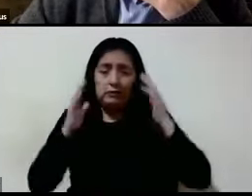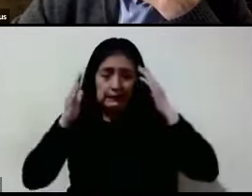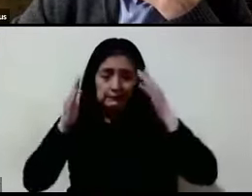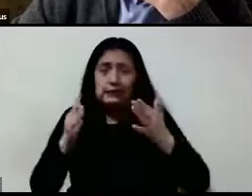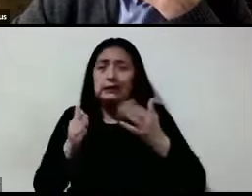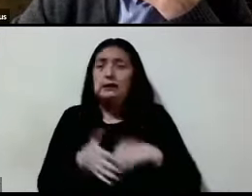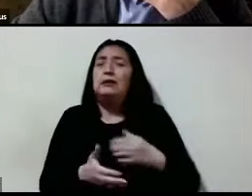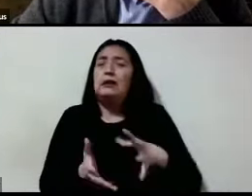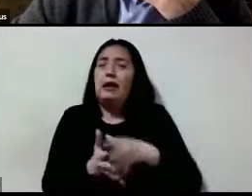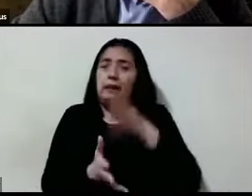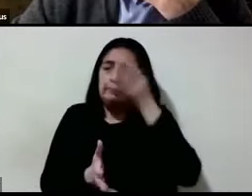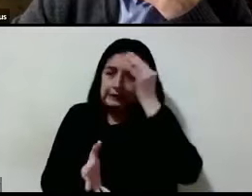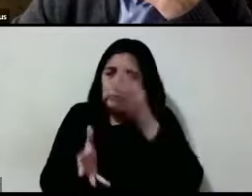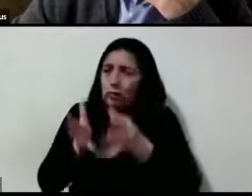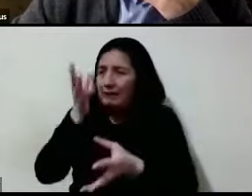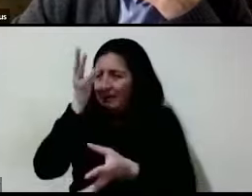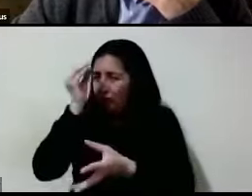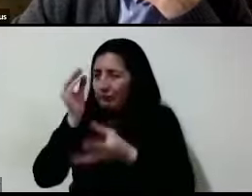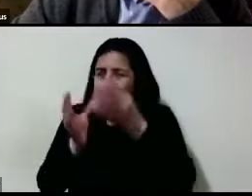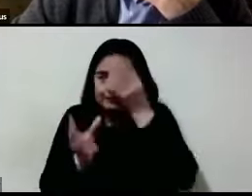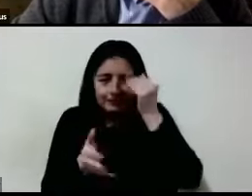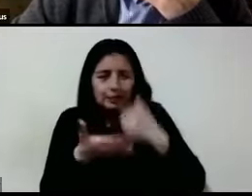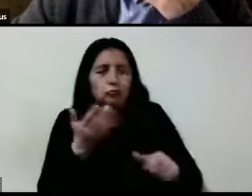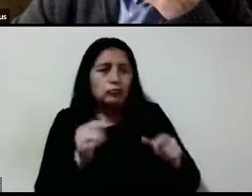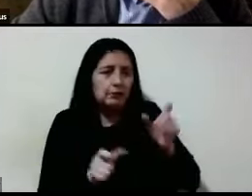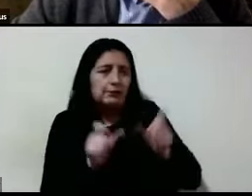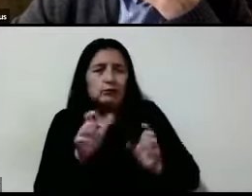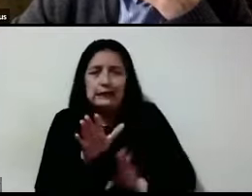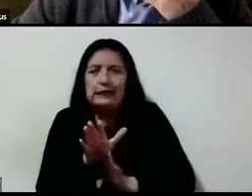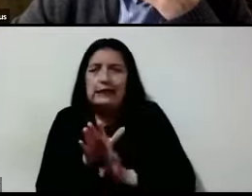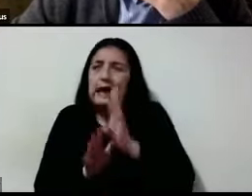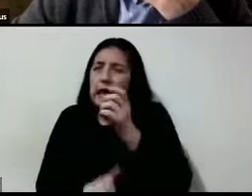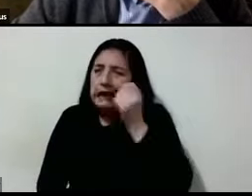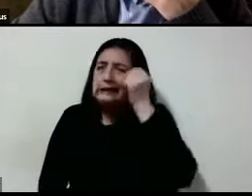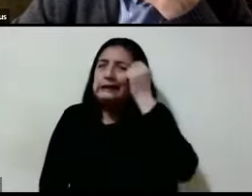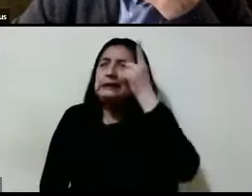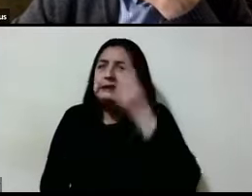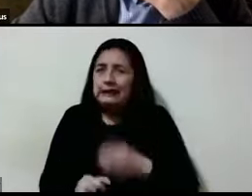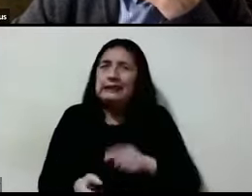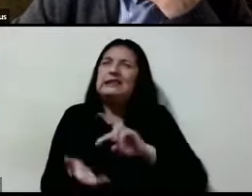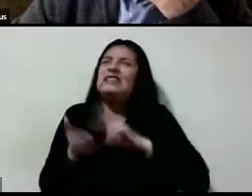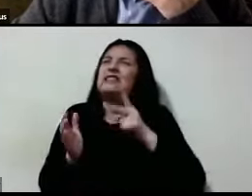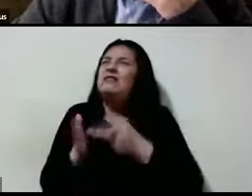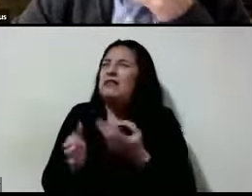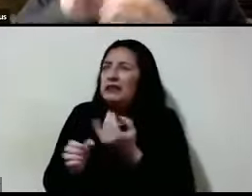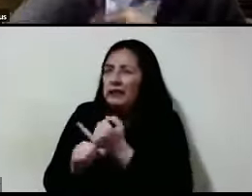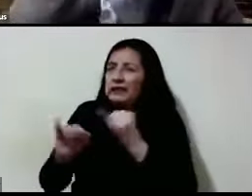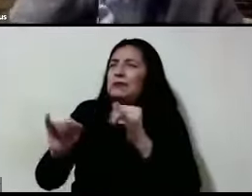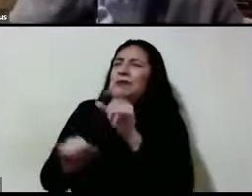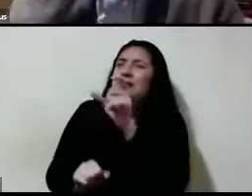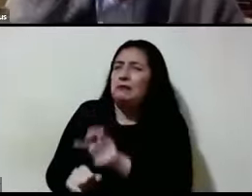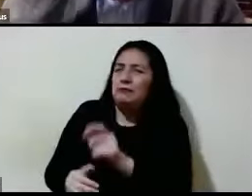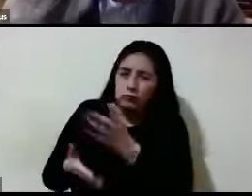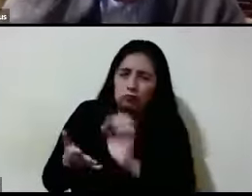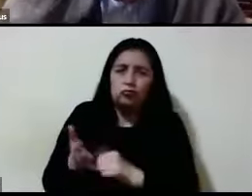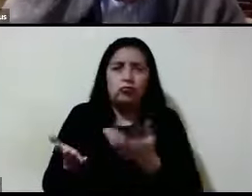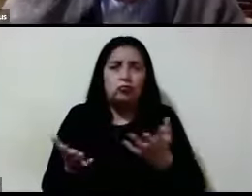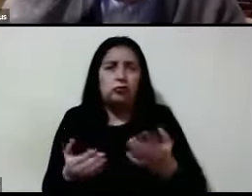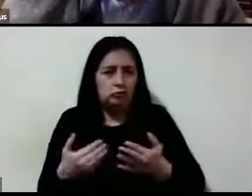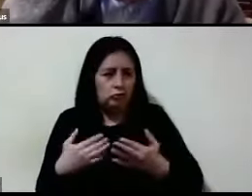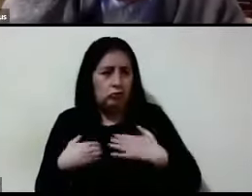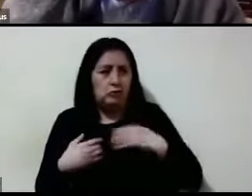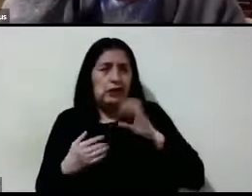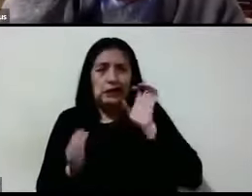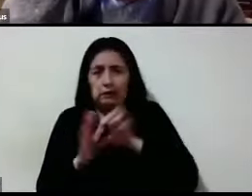ir aprendiendo, en ir desarrollándonos, en entender mejor la autonomía, los chicos, ¿no? En esto de, yo tengo el caso